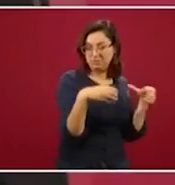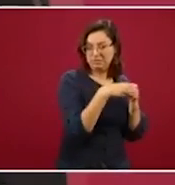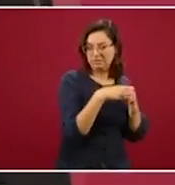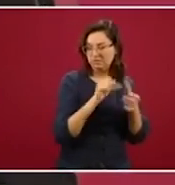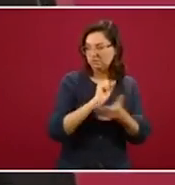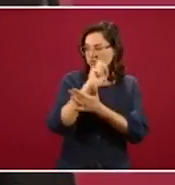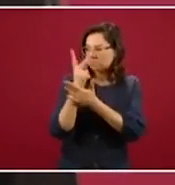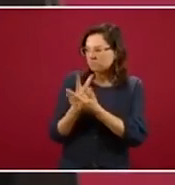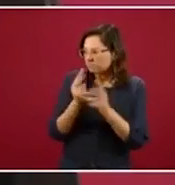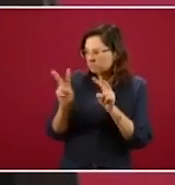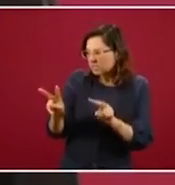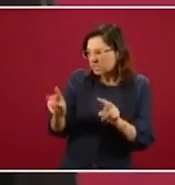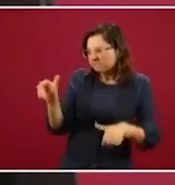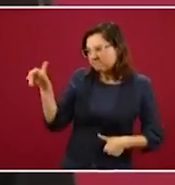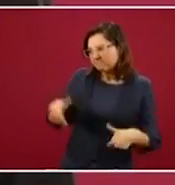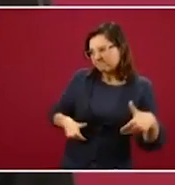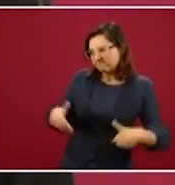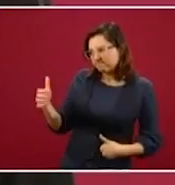les molestan,